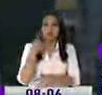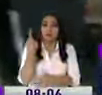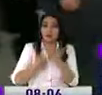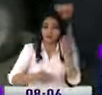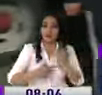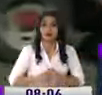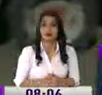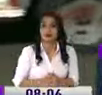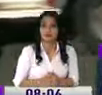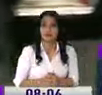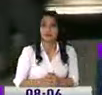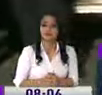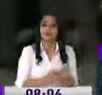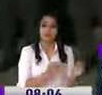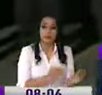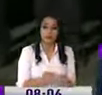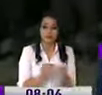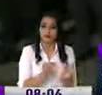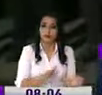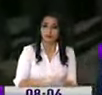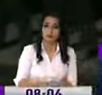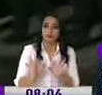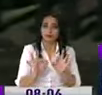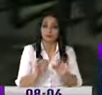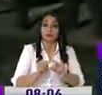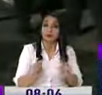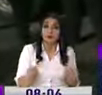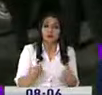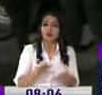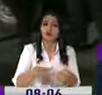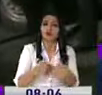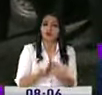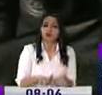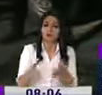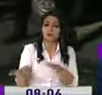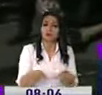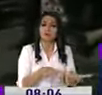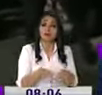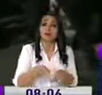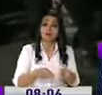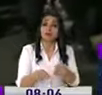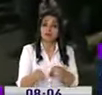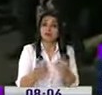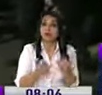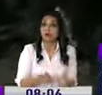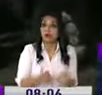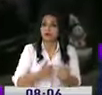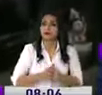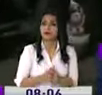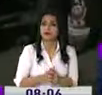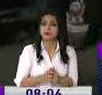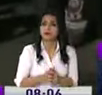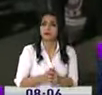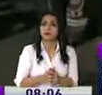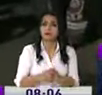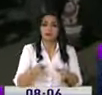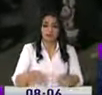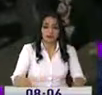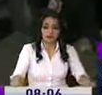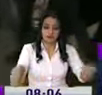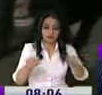garantizar todo el orden aquí, pero queremos conocer cómo va a ser este operativo de tránsito que se va a desarrollar en los alrededores